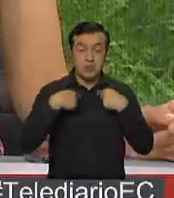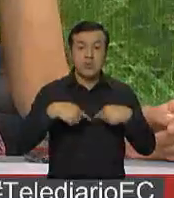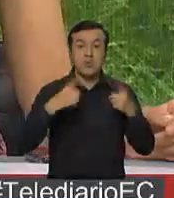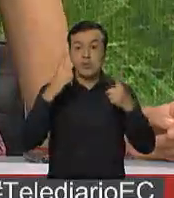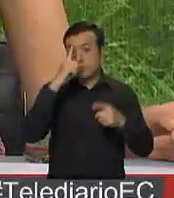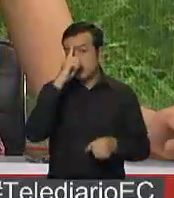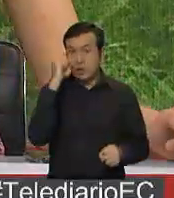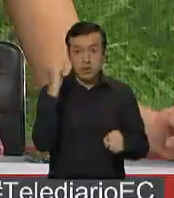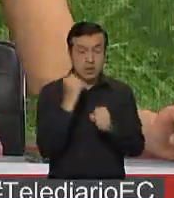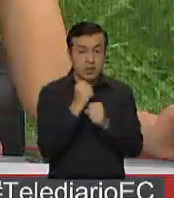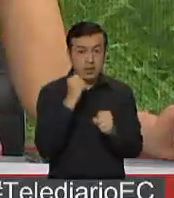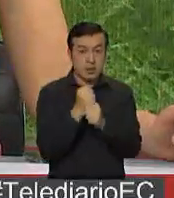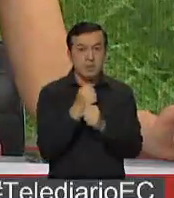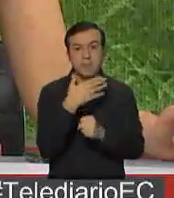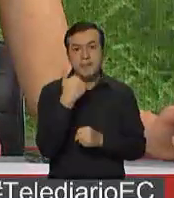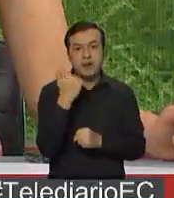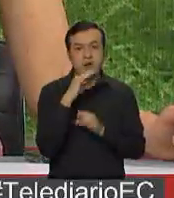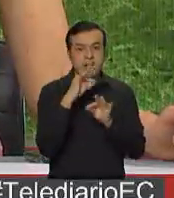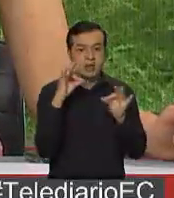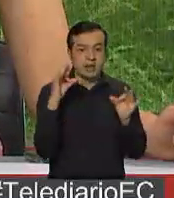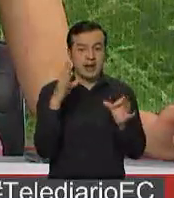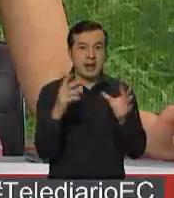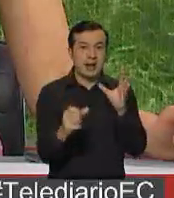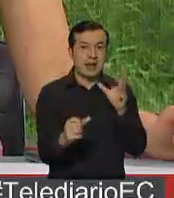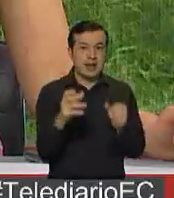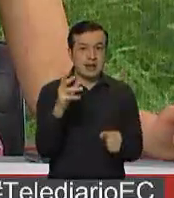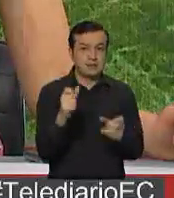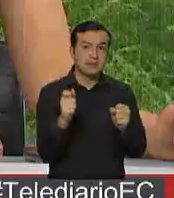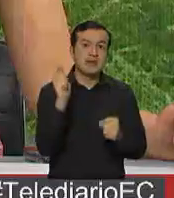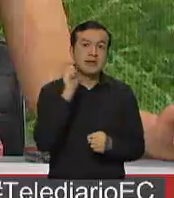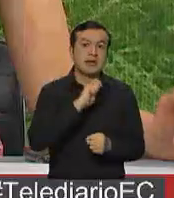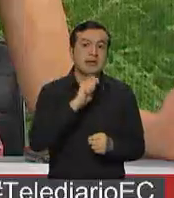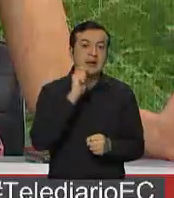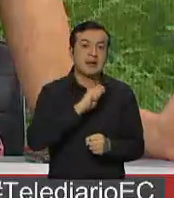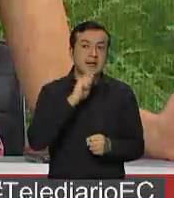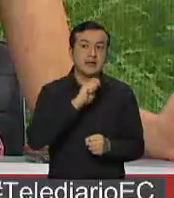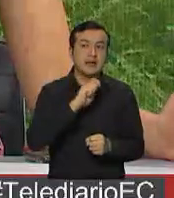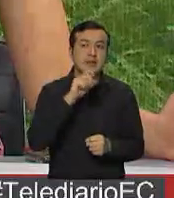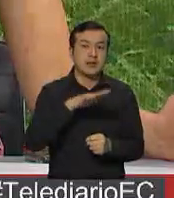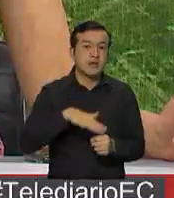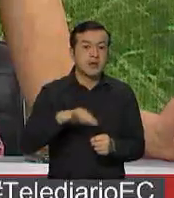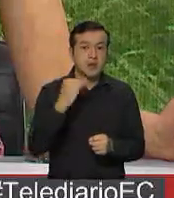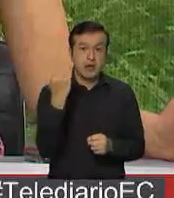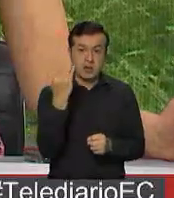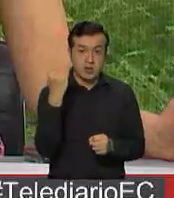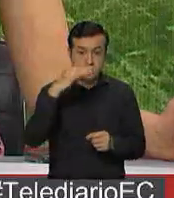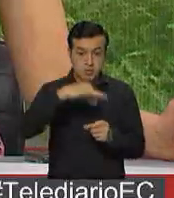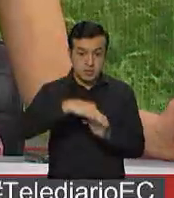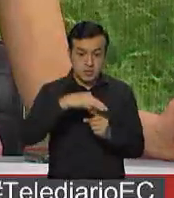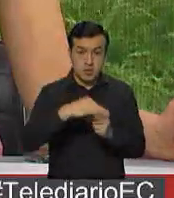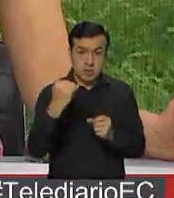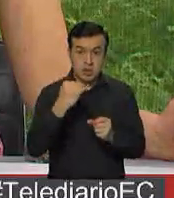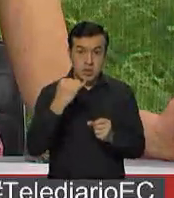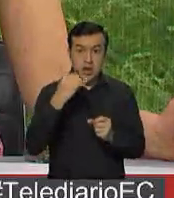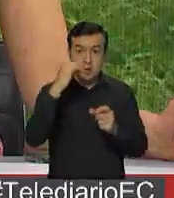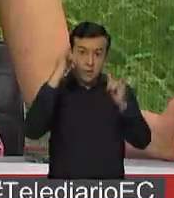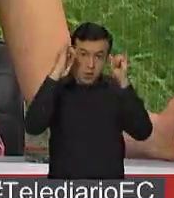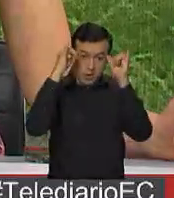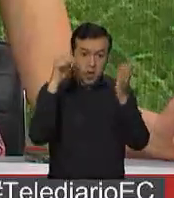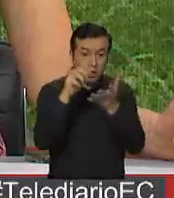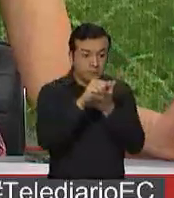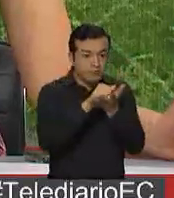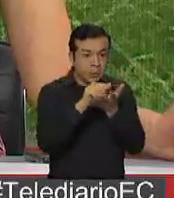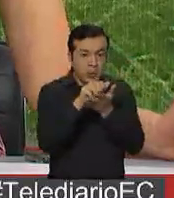el trabajo que impulsa para mejorar la calidad de la leche y la carne con la entrega de semillas de pasto y capacitación a los ganaderos a través de las escuelas